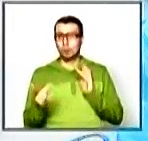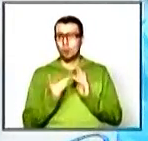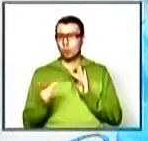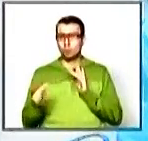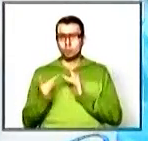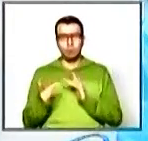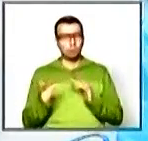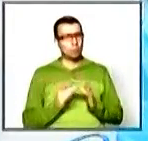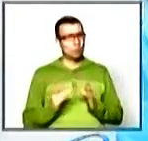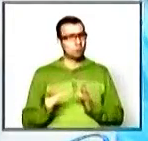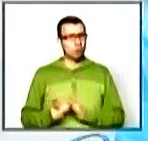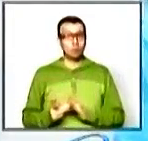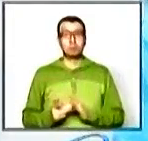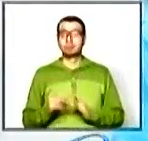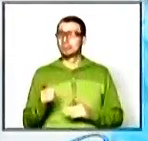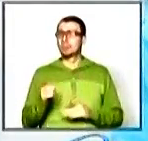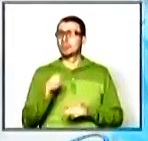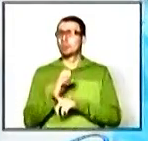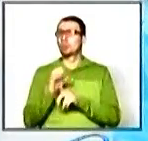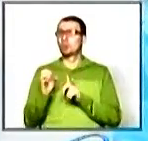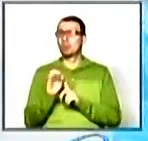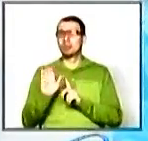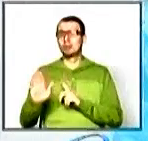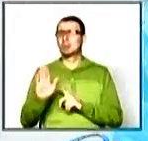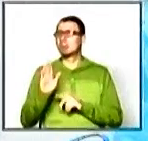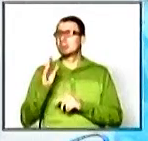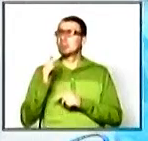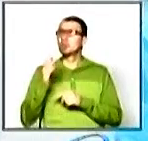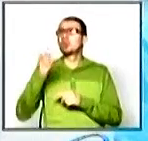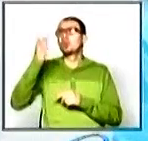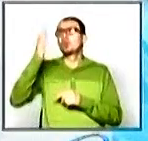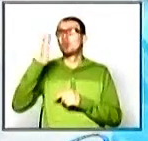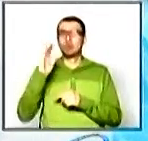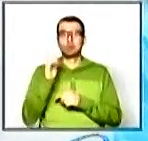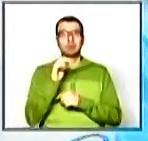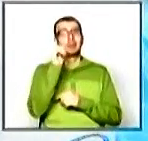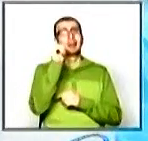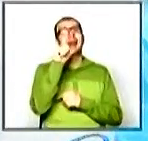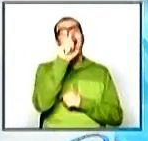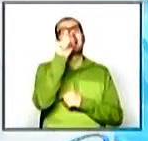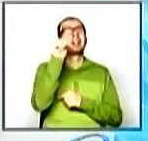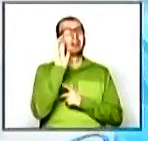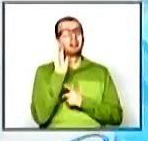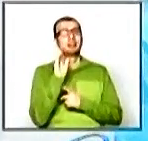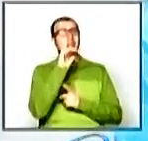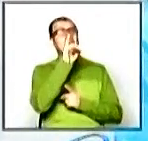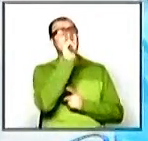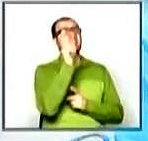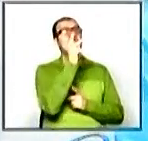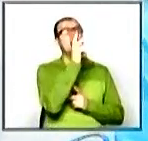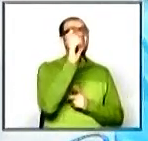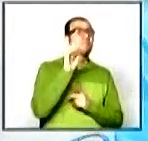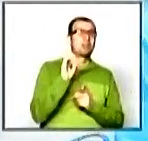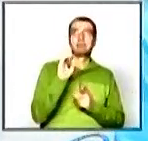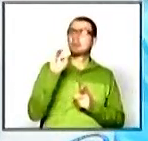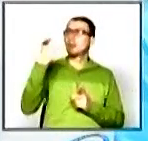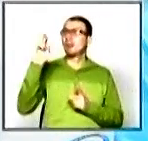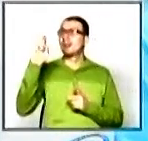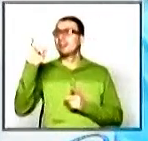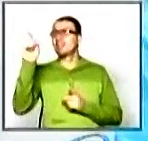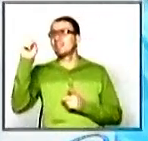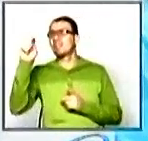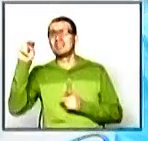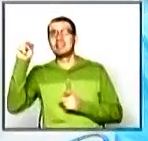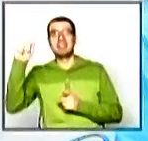energía superior que culturalmente llamamos Dios, Alá, Yahvé, Krishna, bueno, en cada cultura le han dado un nombre, para nosotros